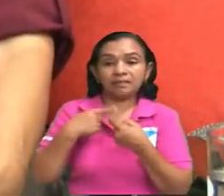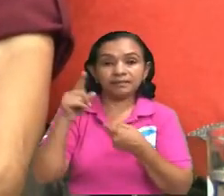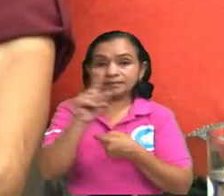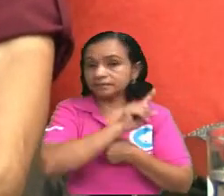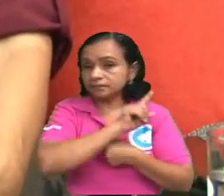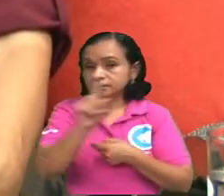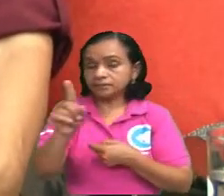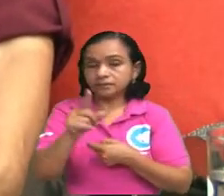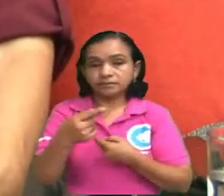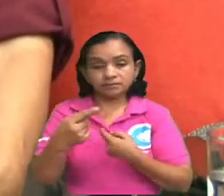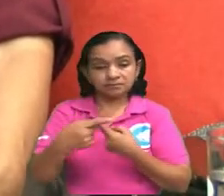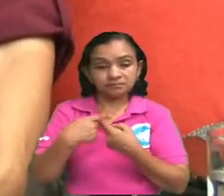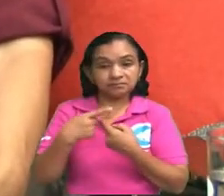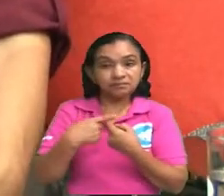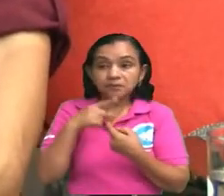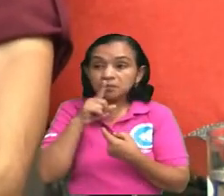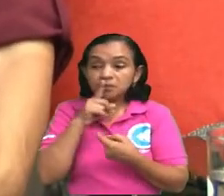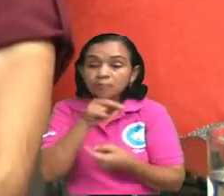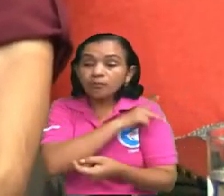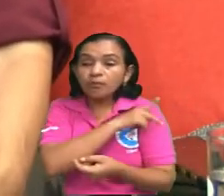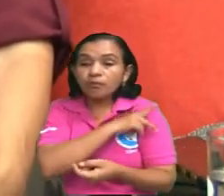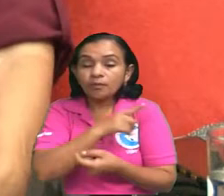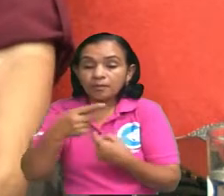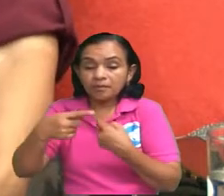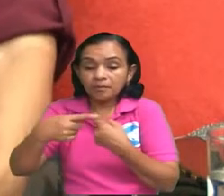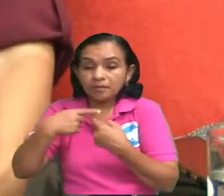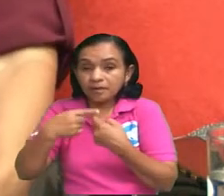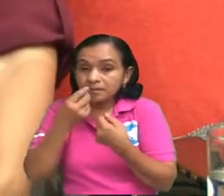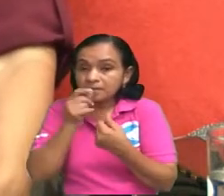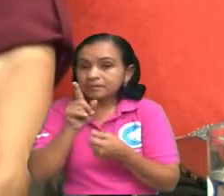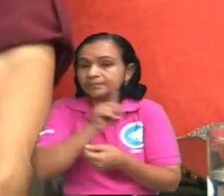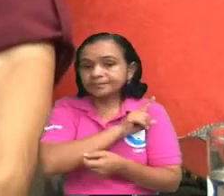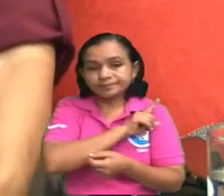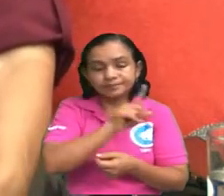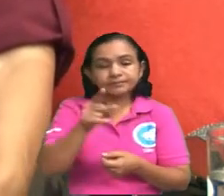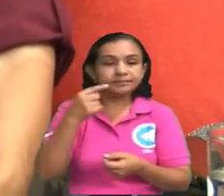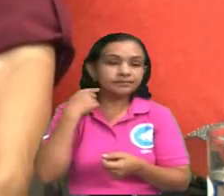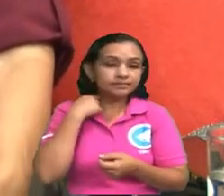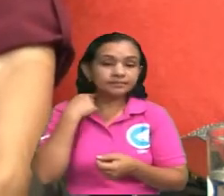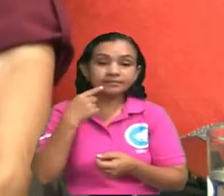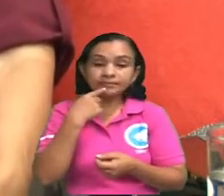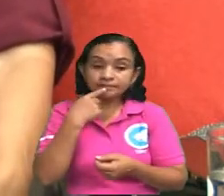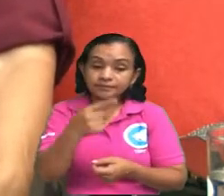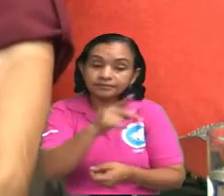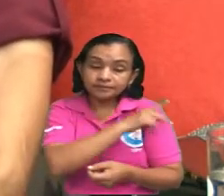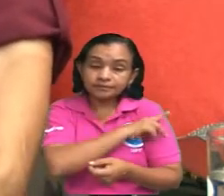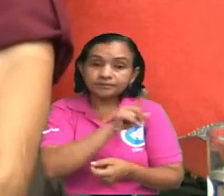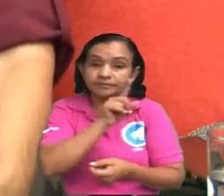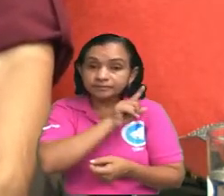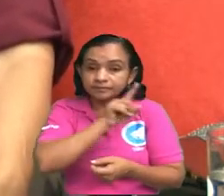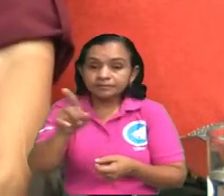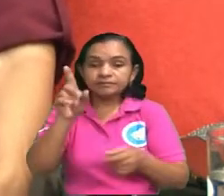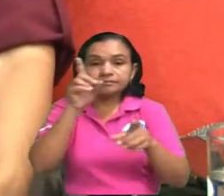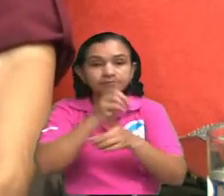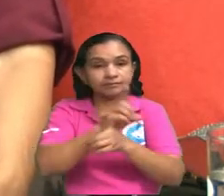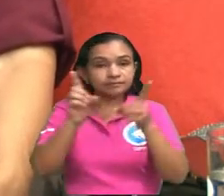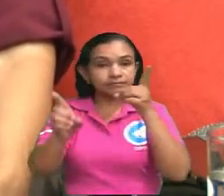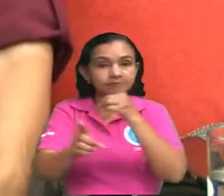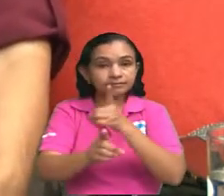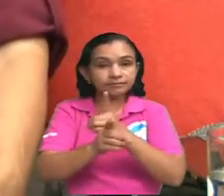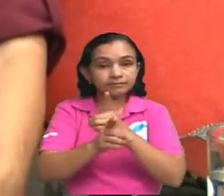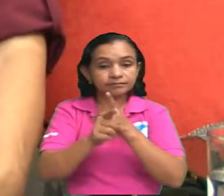de coima. O sea, él siempre fue un crítico de la policía en exigirle que eran